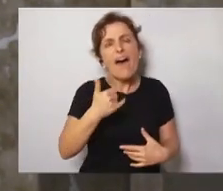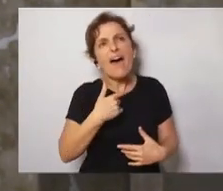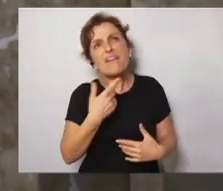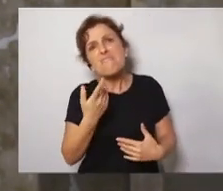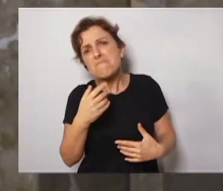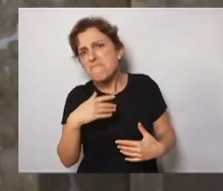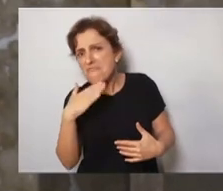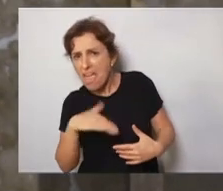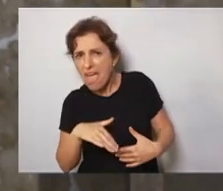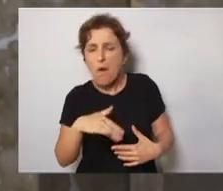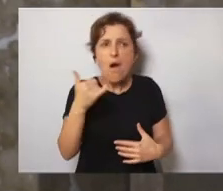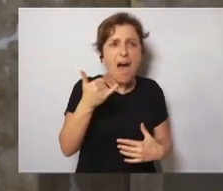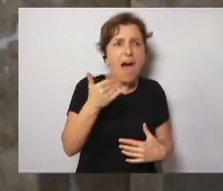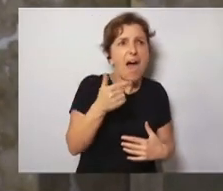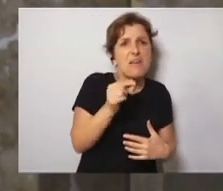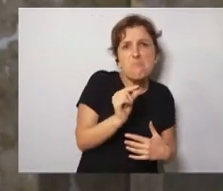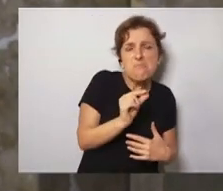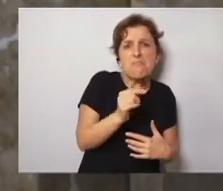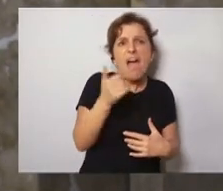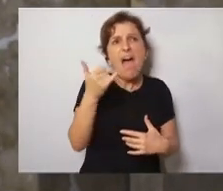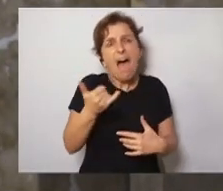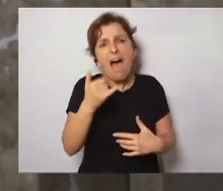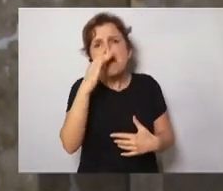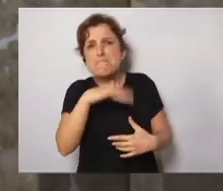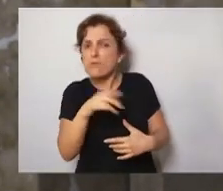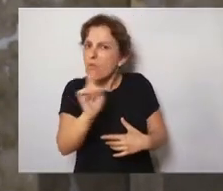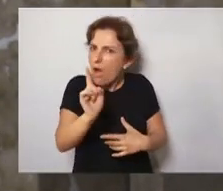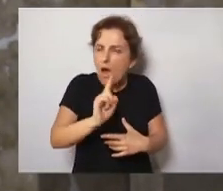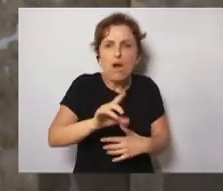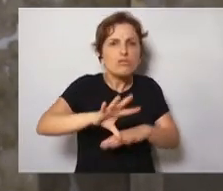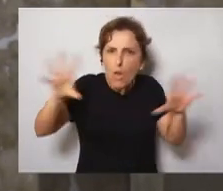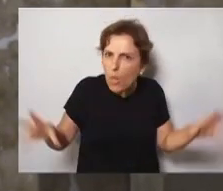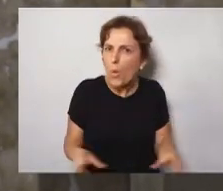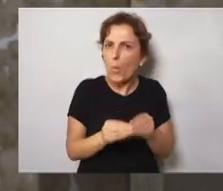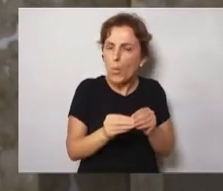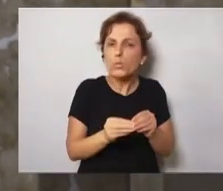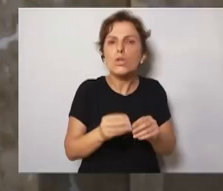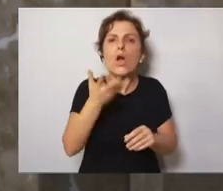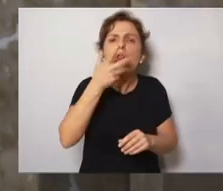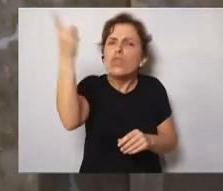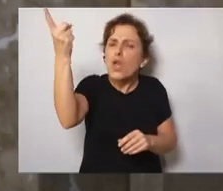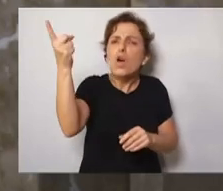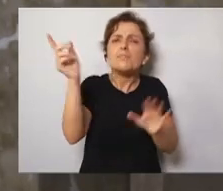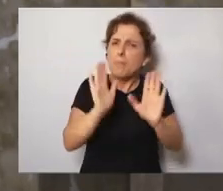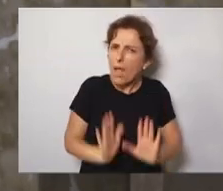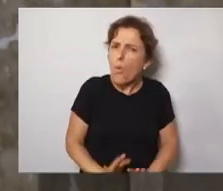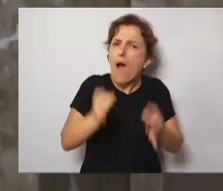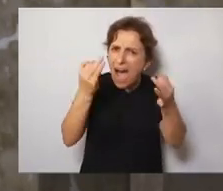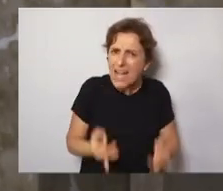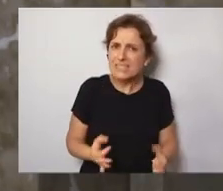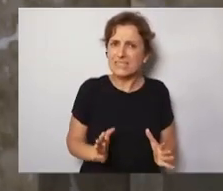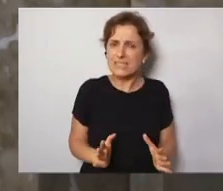ser tratados de esa manera pero dios dispuso el cuerpo dando mayor honor a los miembros que más lo